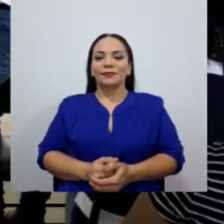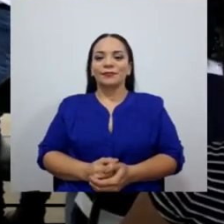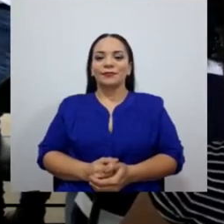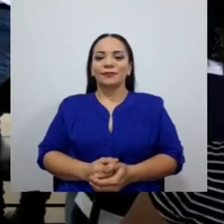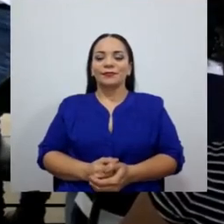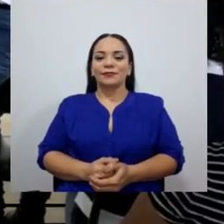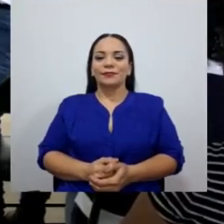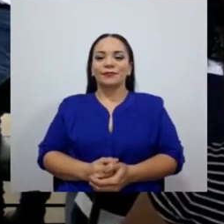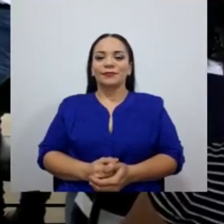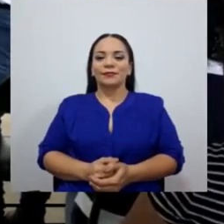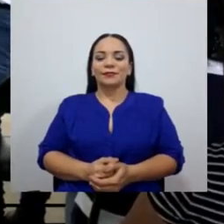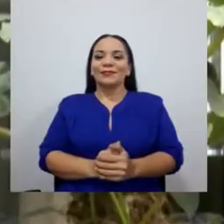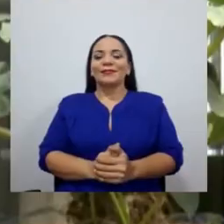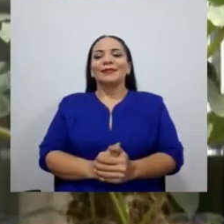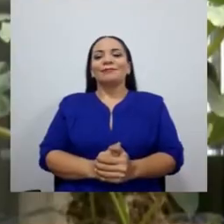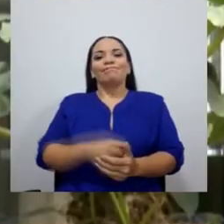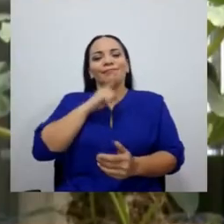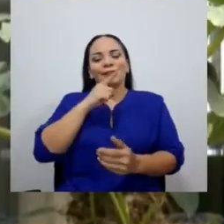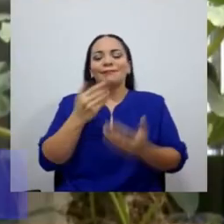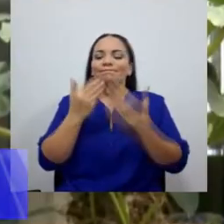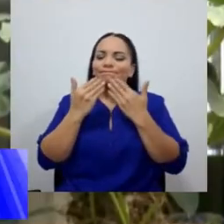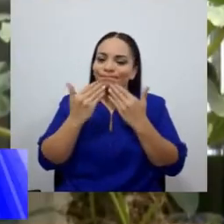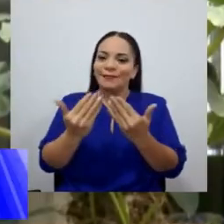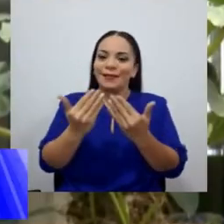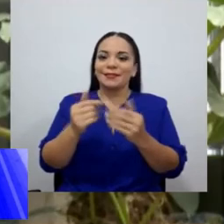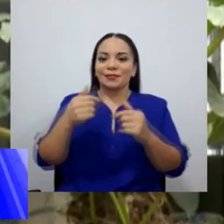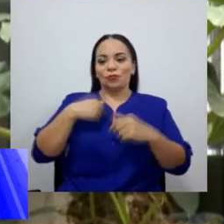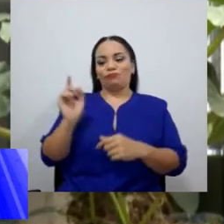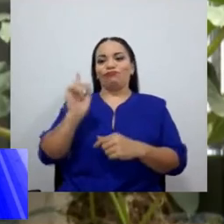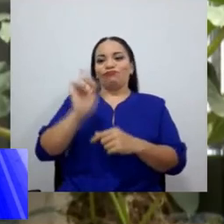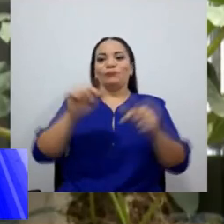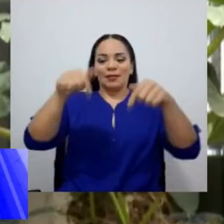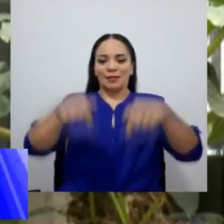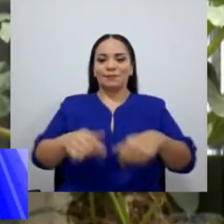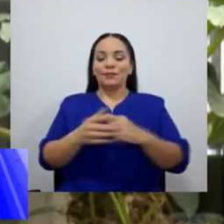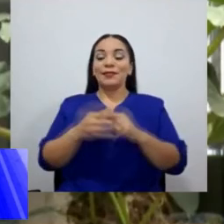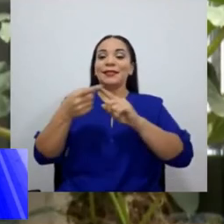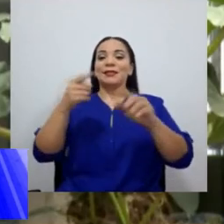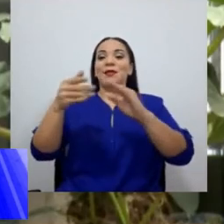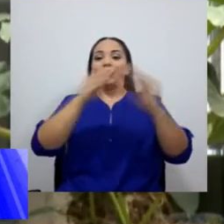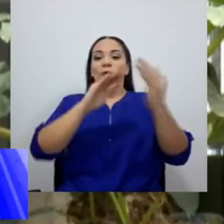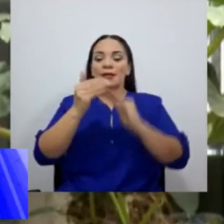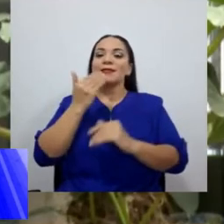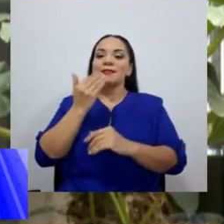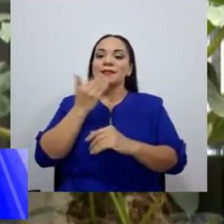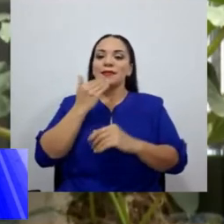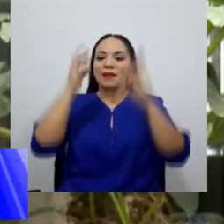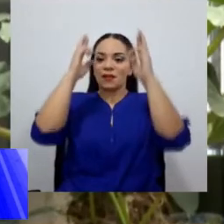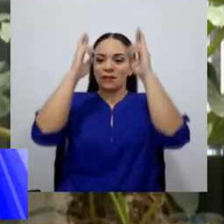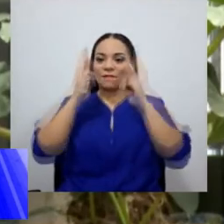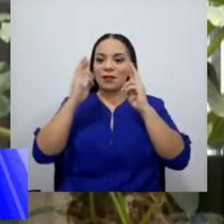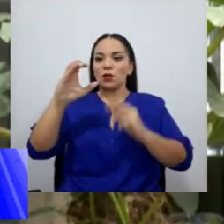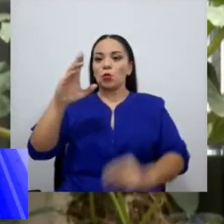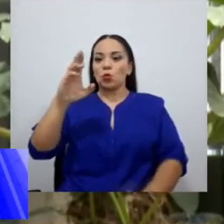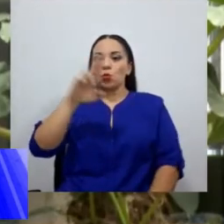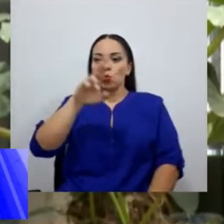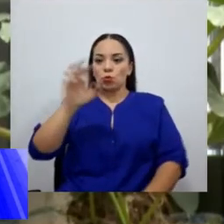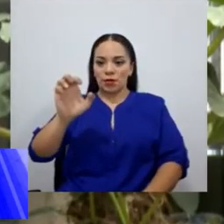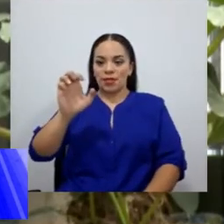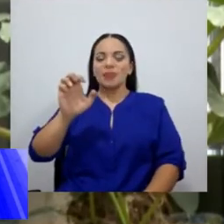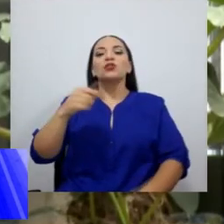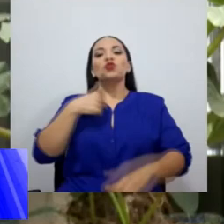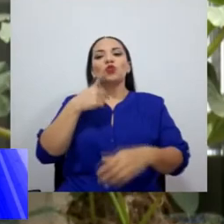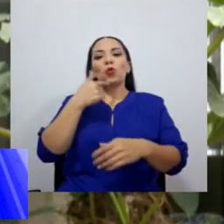en Buenos Aires. Muy agradecido por estar el día de hoy acá, de parte del territorio indígena de Rey Curré. Quería